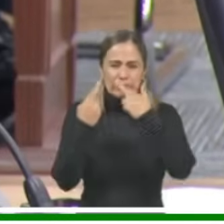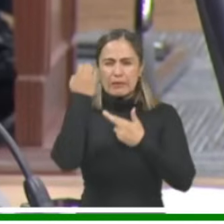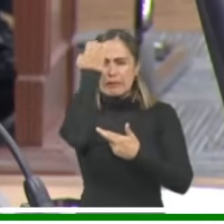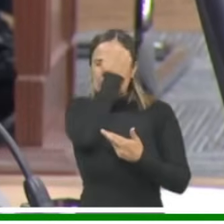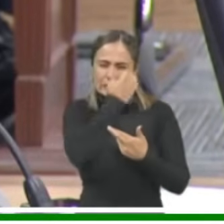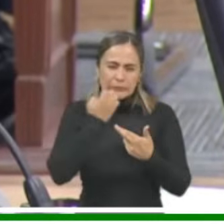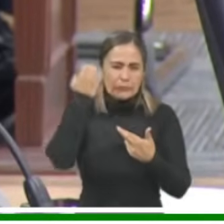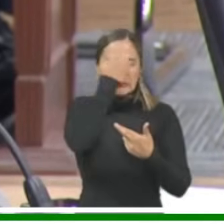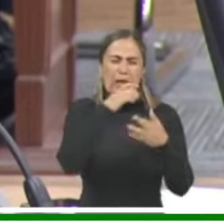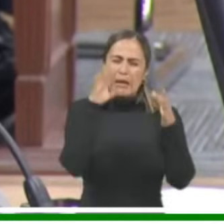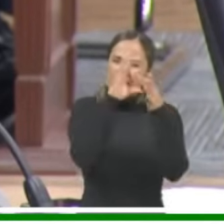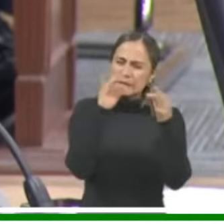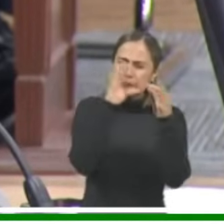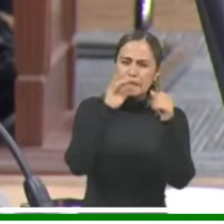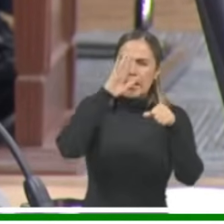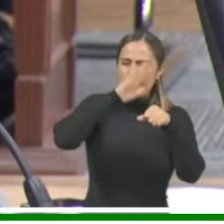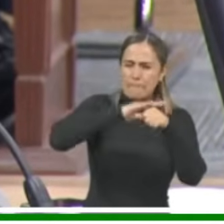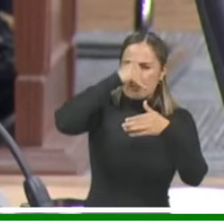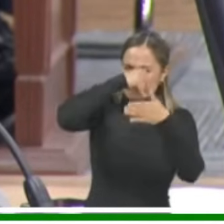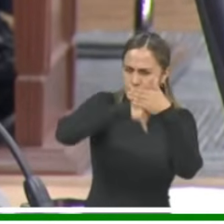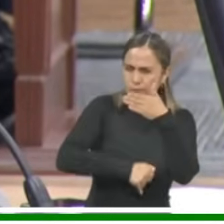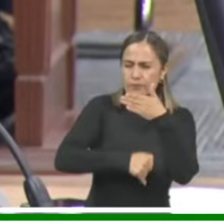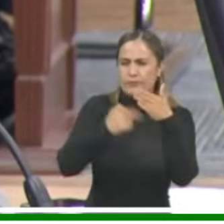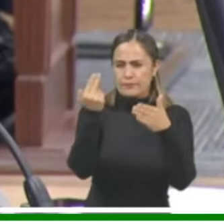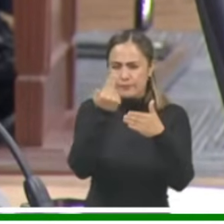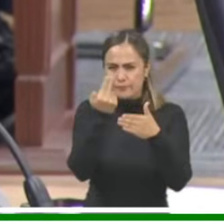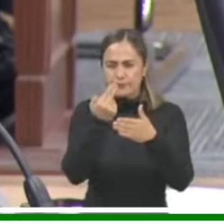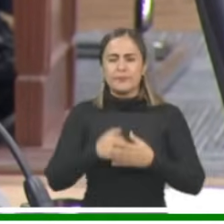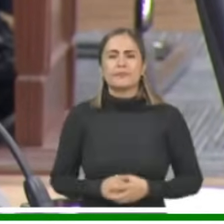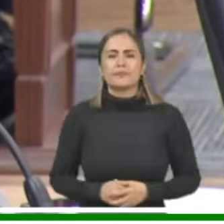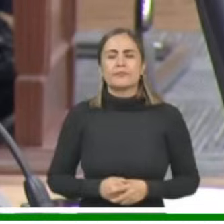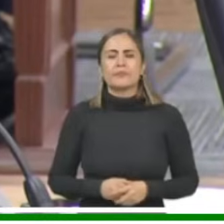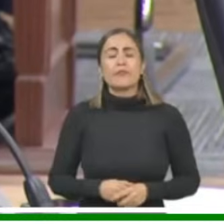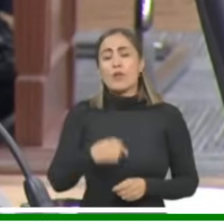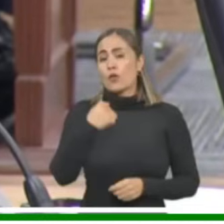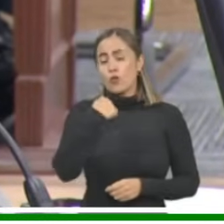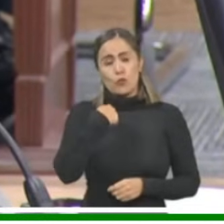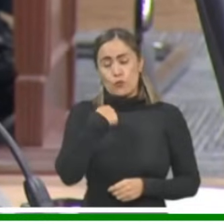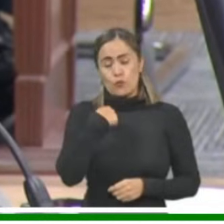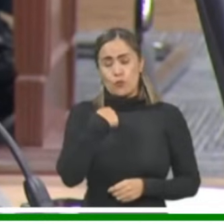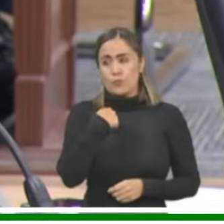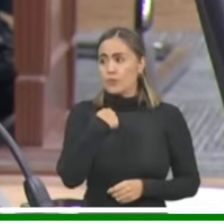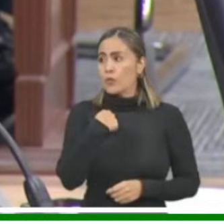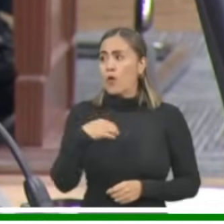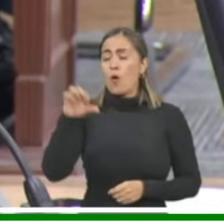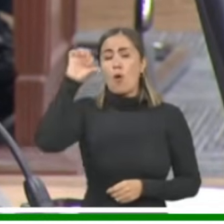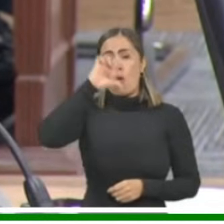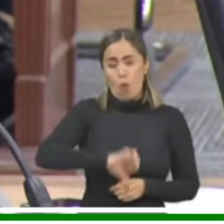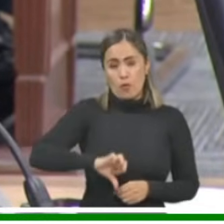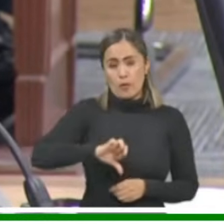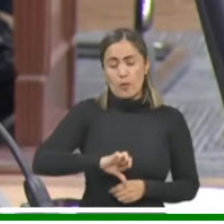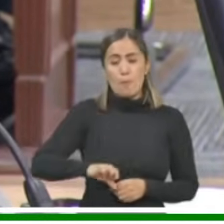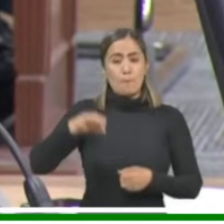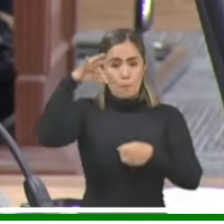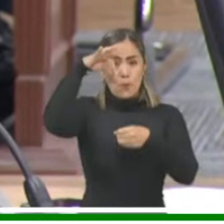amplitud desde distintos aspectos. En consecuencia, yo no estaré en condiciones el día de hoy de votar